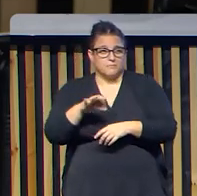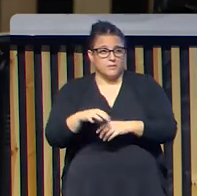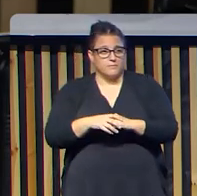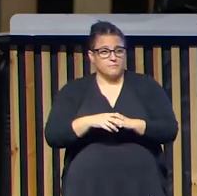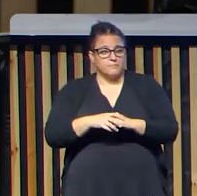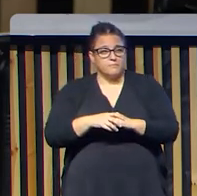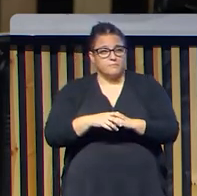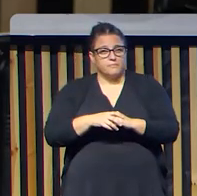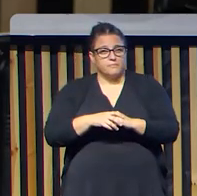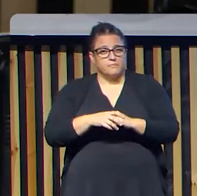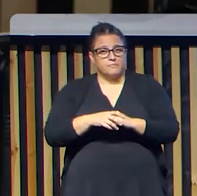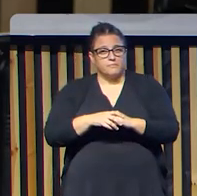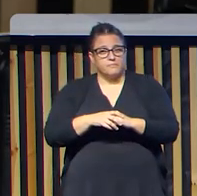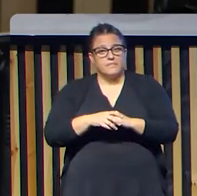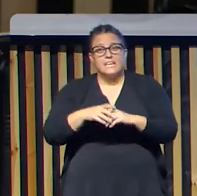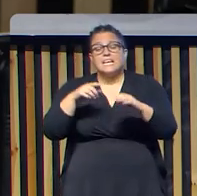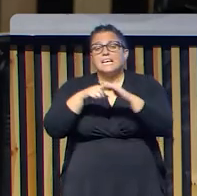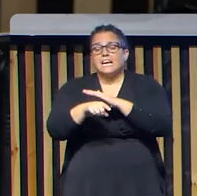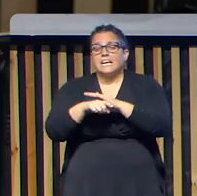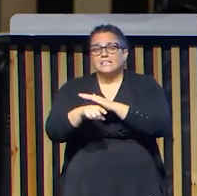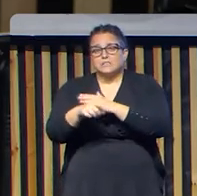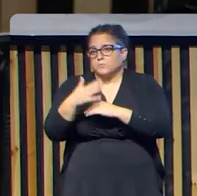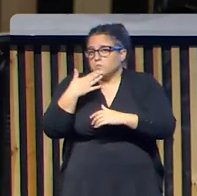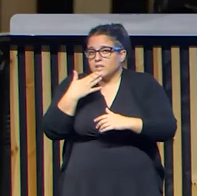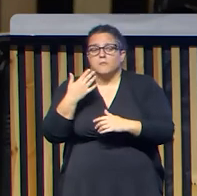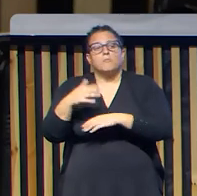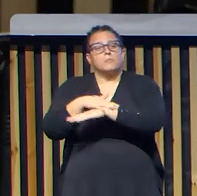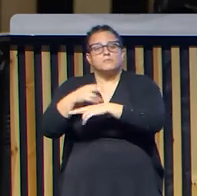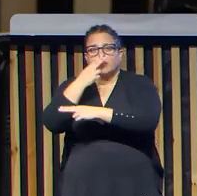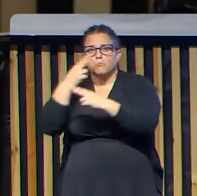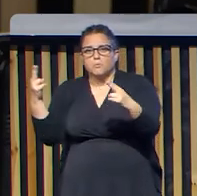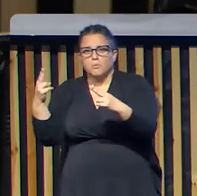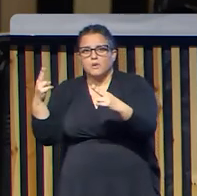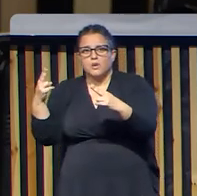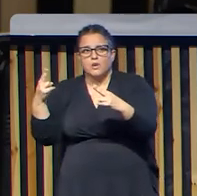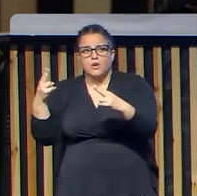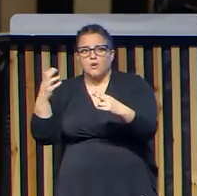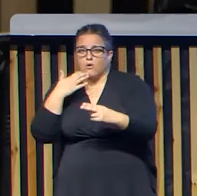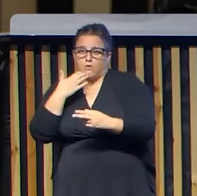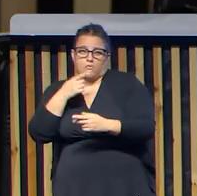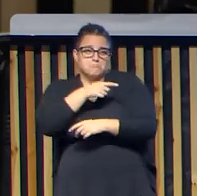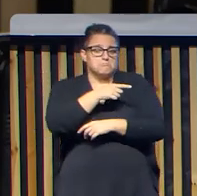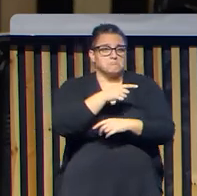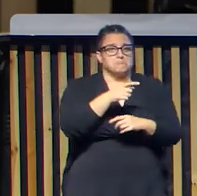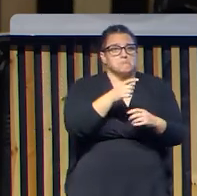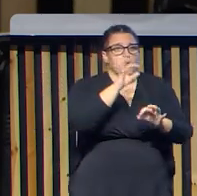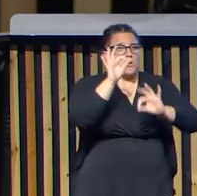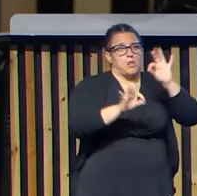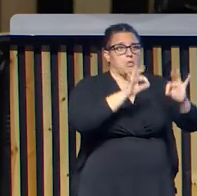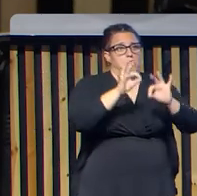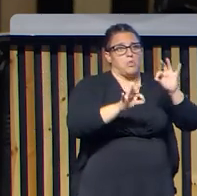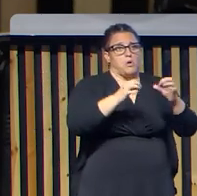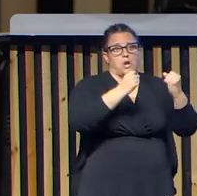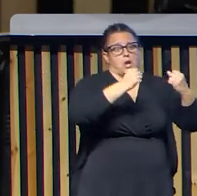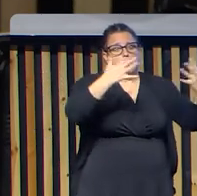son más difíciles que con las multinacionales energéticas que con los bancos que parecían un ente bastante